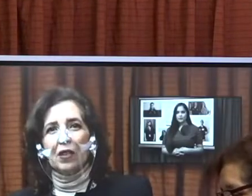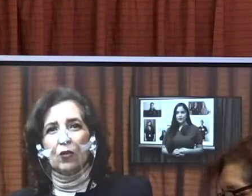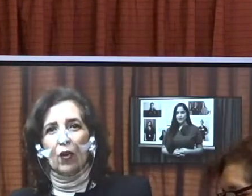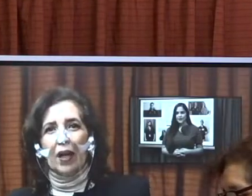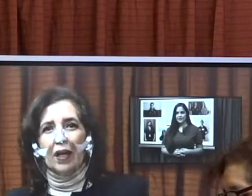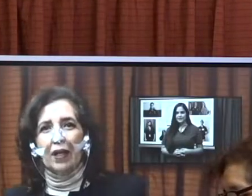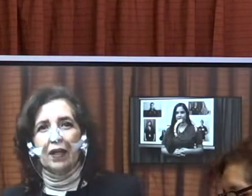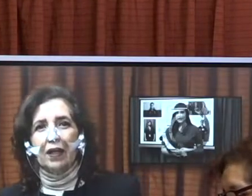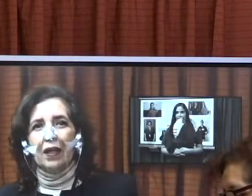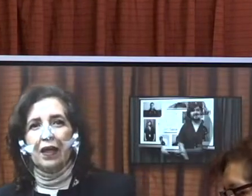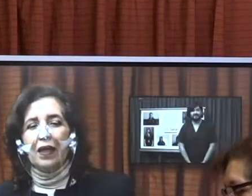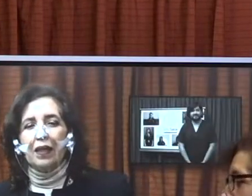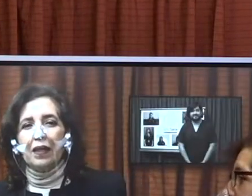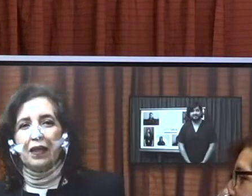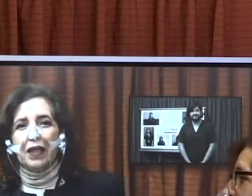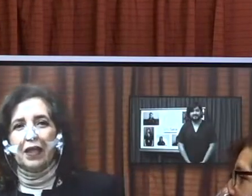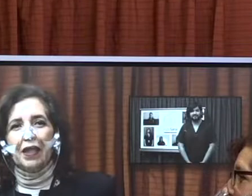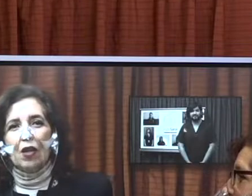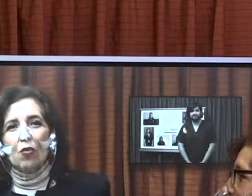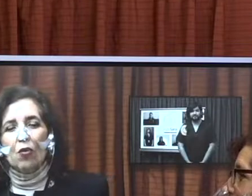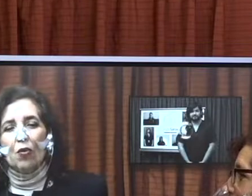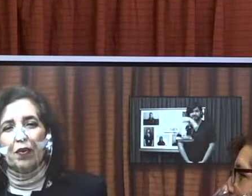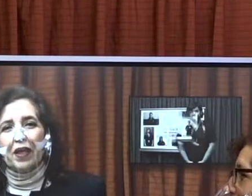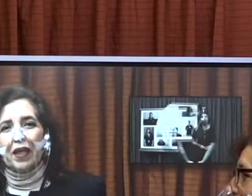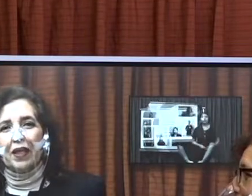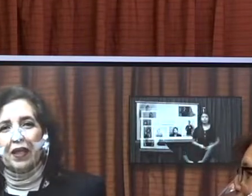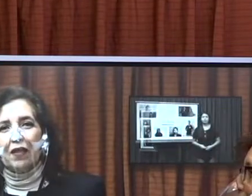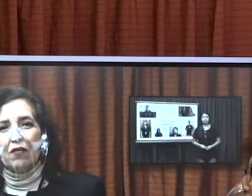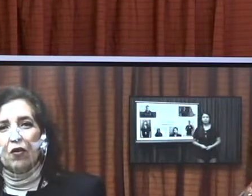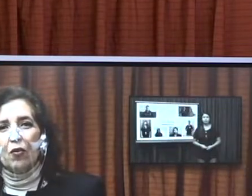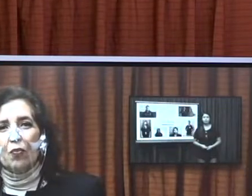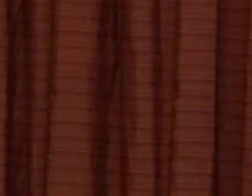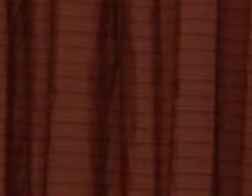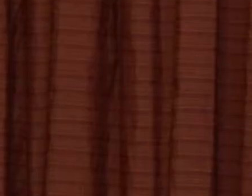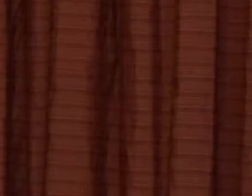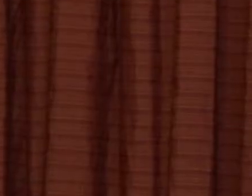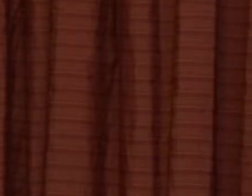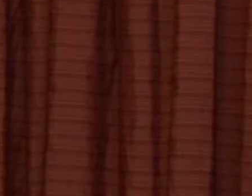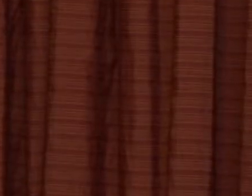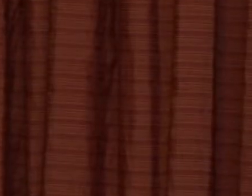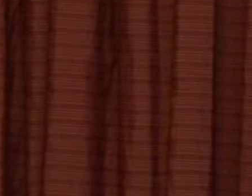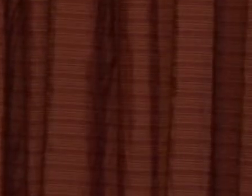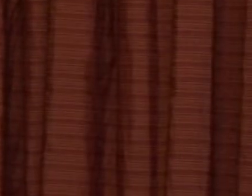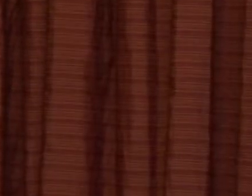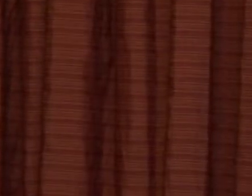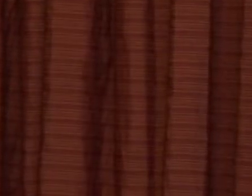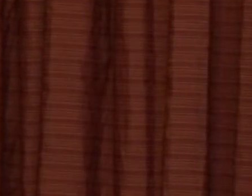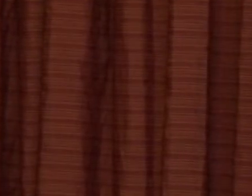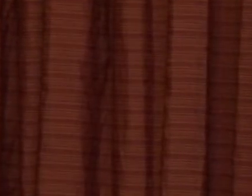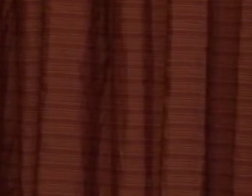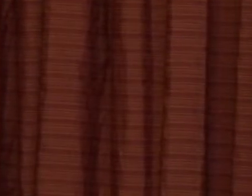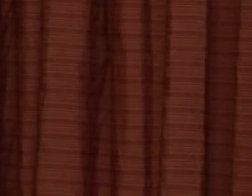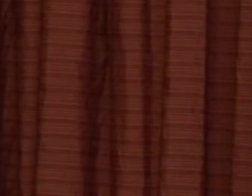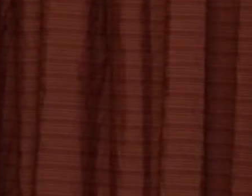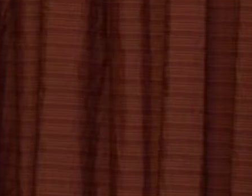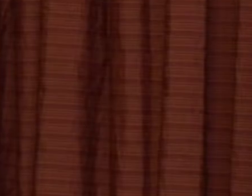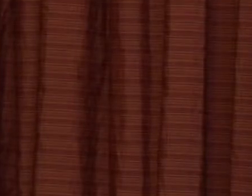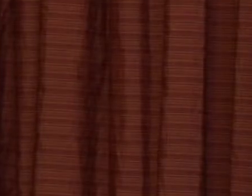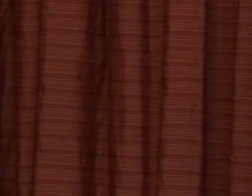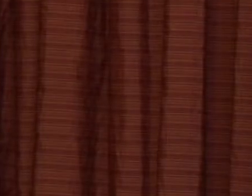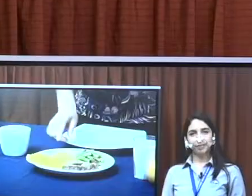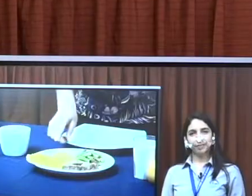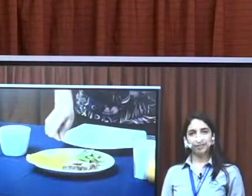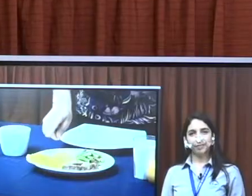esta posibilidad en nuestra comuna. Así es, una gran variedad de programas con los que usted trabaja y ha trabajado durante todo este